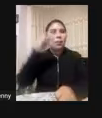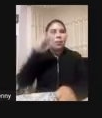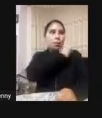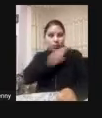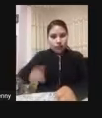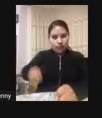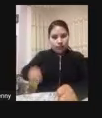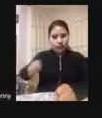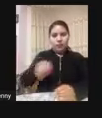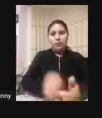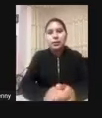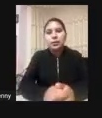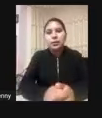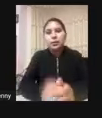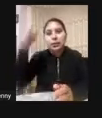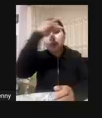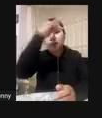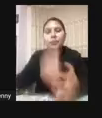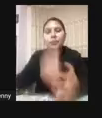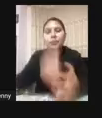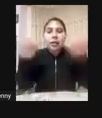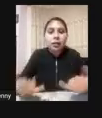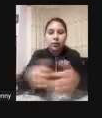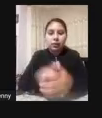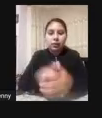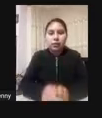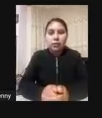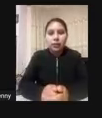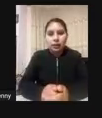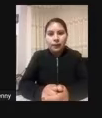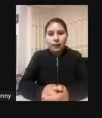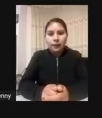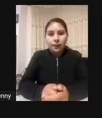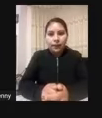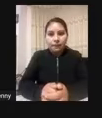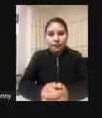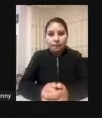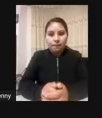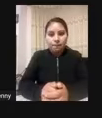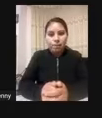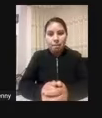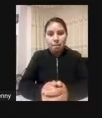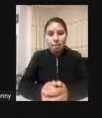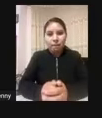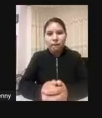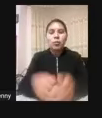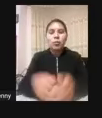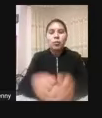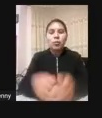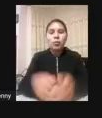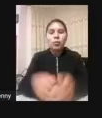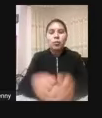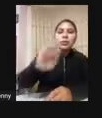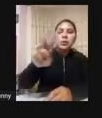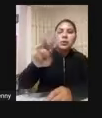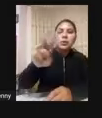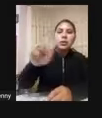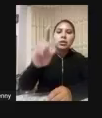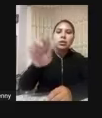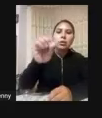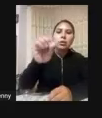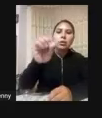de webinars. El día de hoy estaremos tocando el tema de síndrome de Down. Reiteramos, es una guía de apoyo en casa para padres